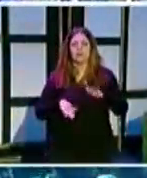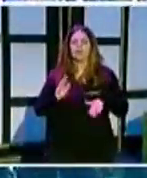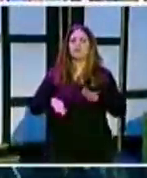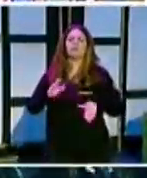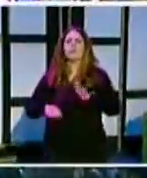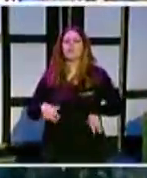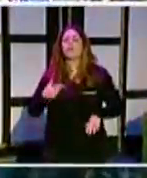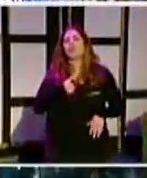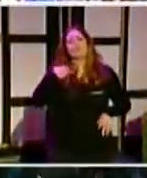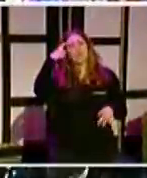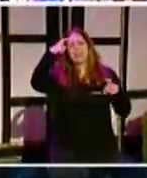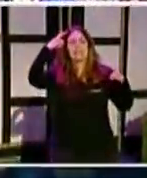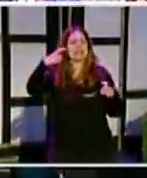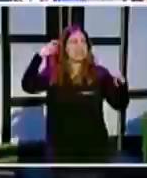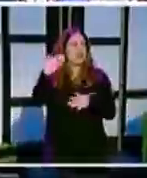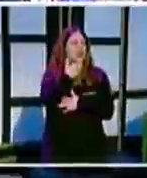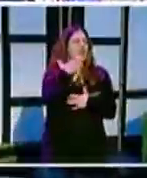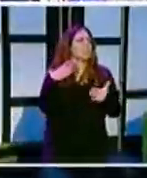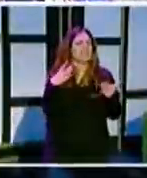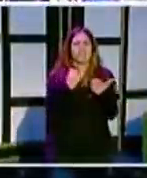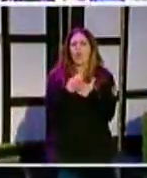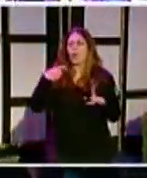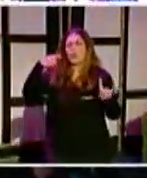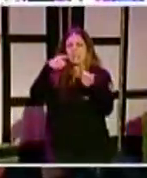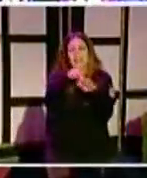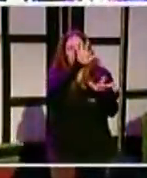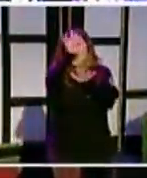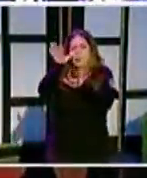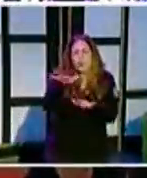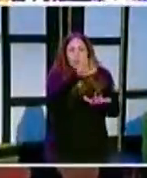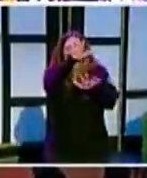educación. Lo he intentado casi todo para convencerte.